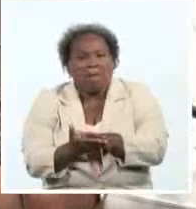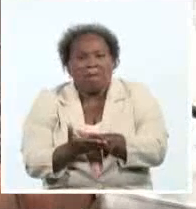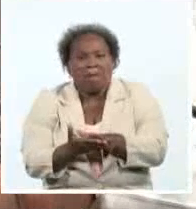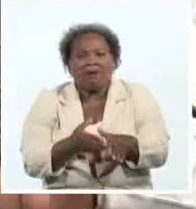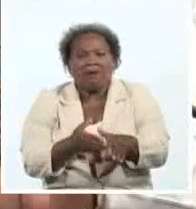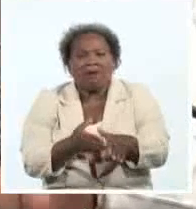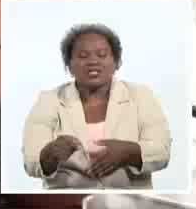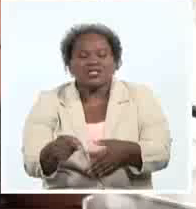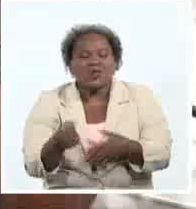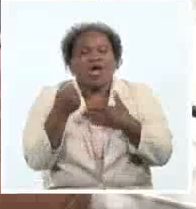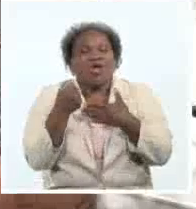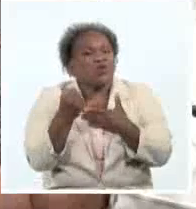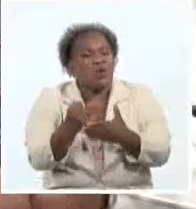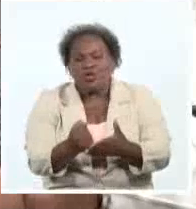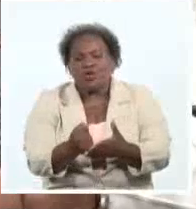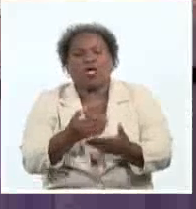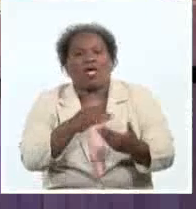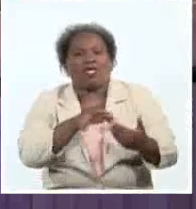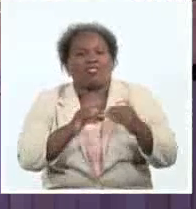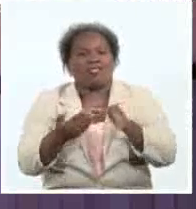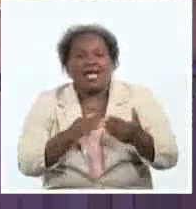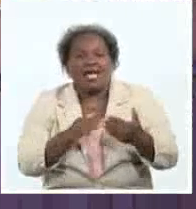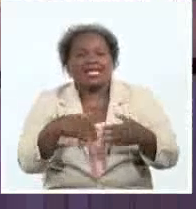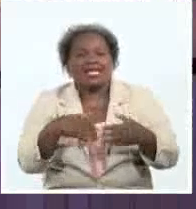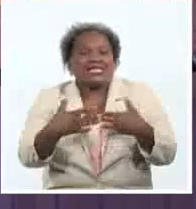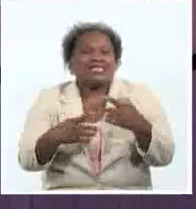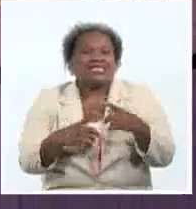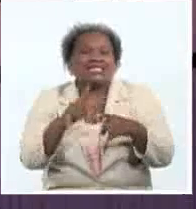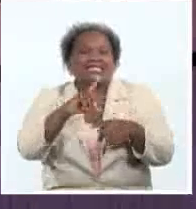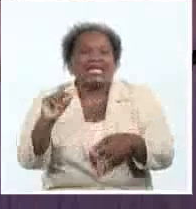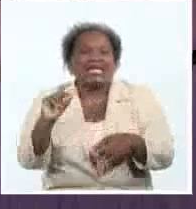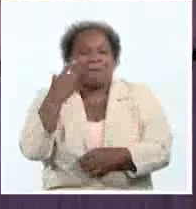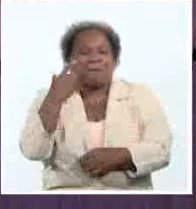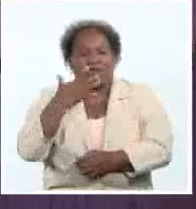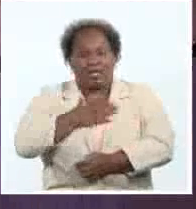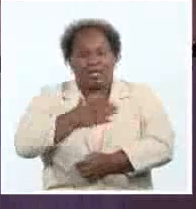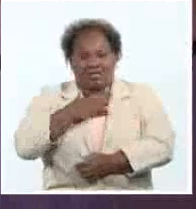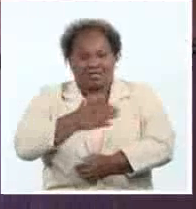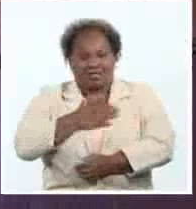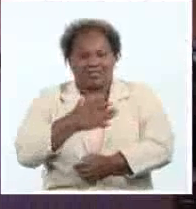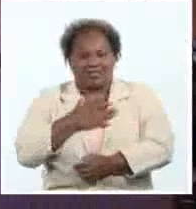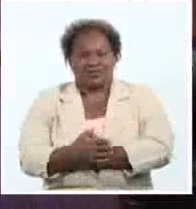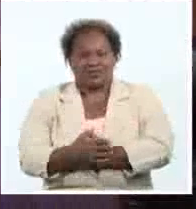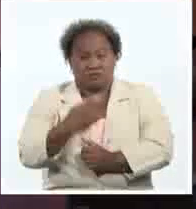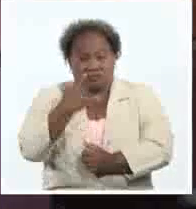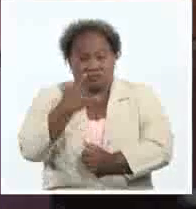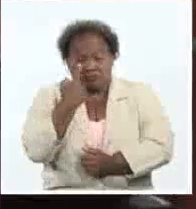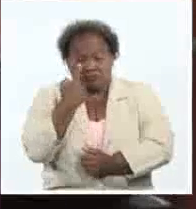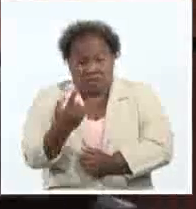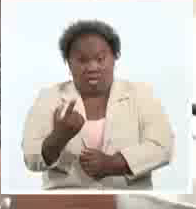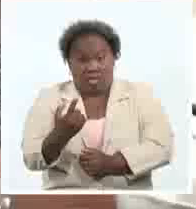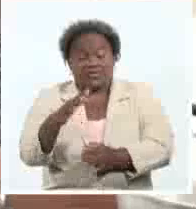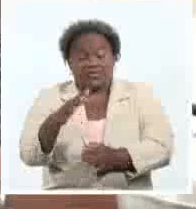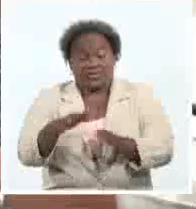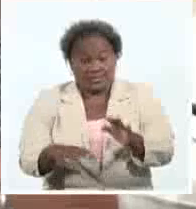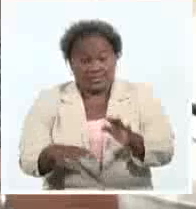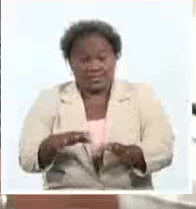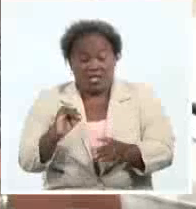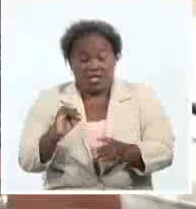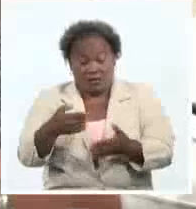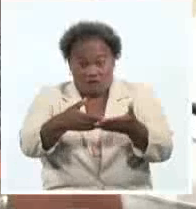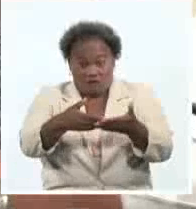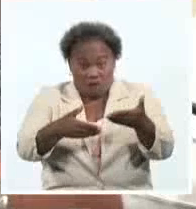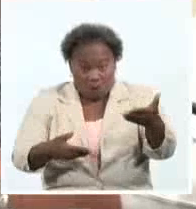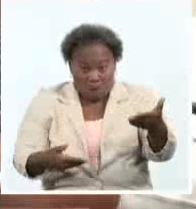el debate de los asuntos que a nosotros nos interesa debatir. Y apreciamos a veces que el informe